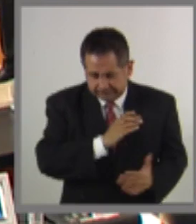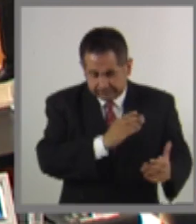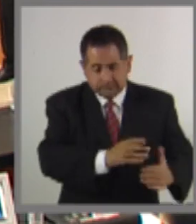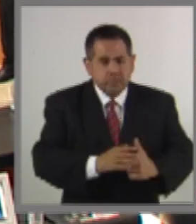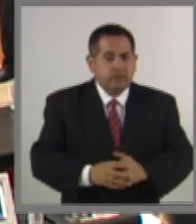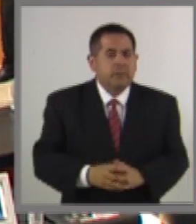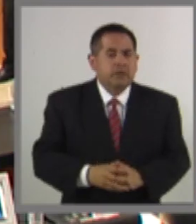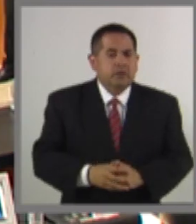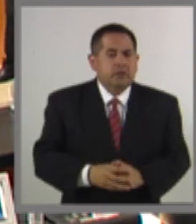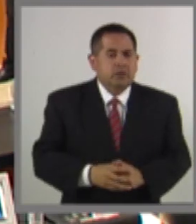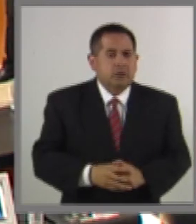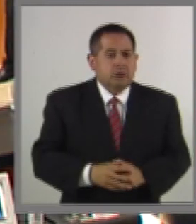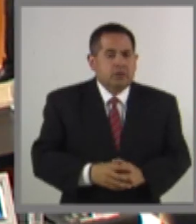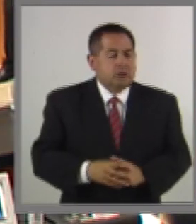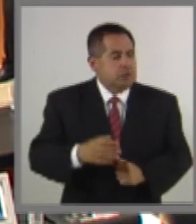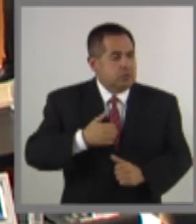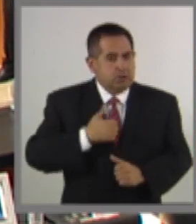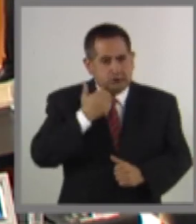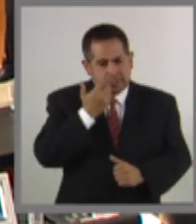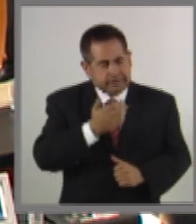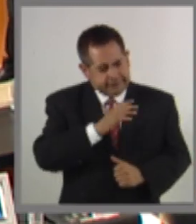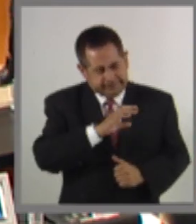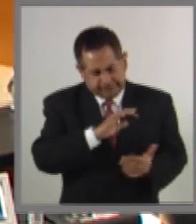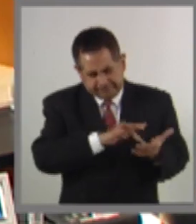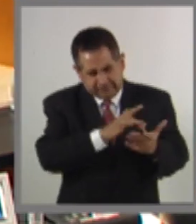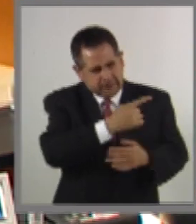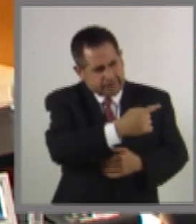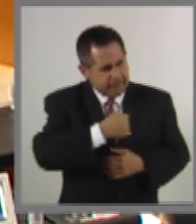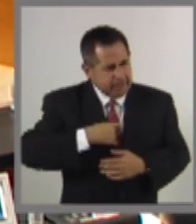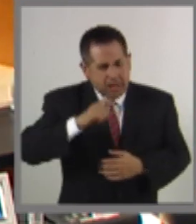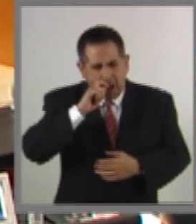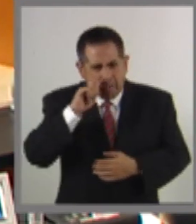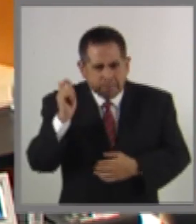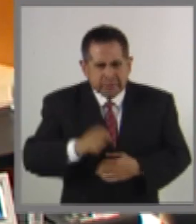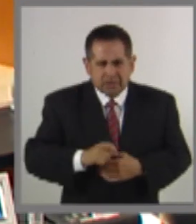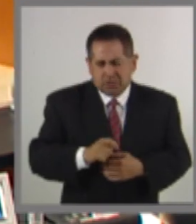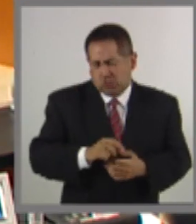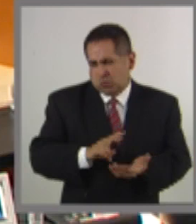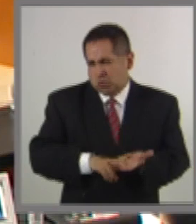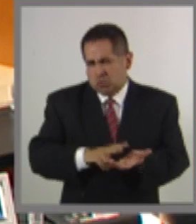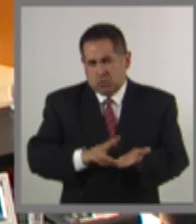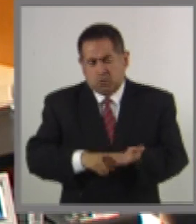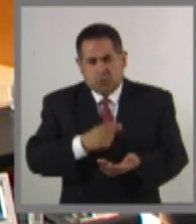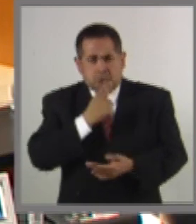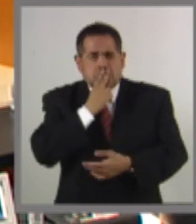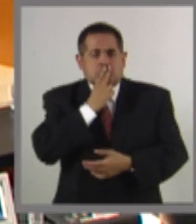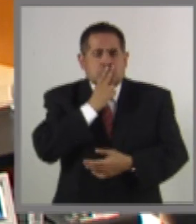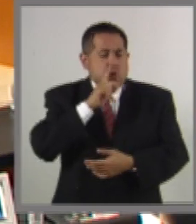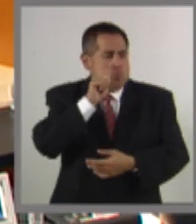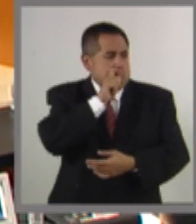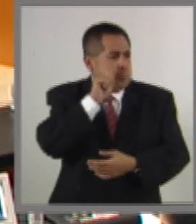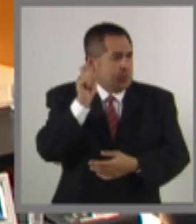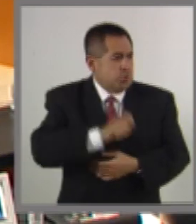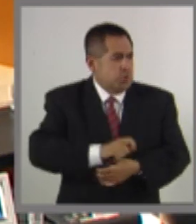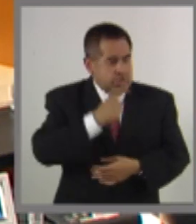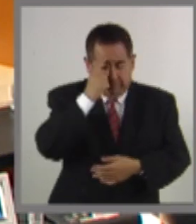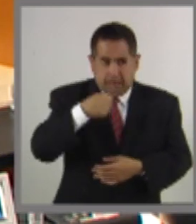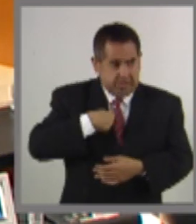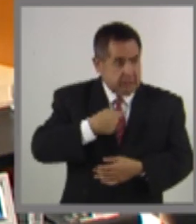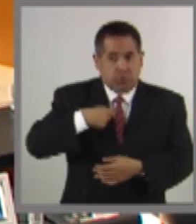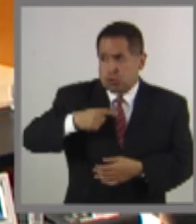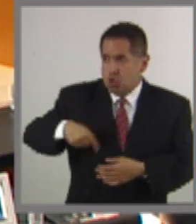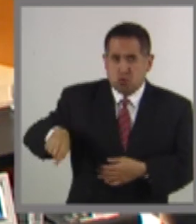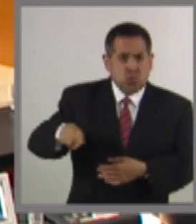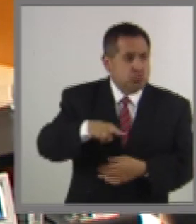yo quiero agradecer más que nada tu amistad, tu valiosa amistad, para mí y para todos los